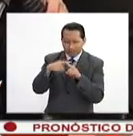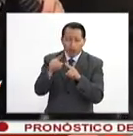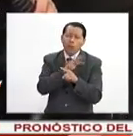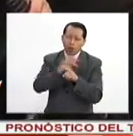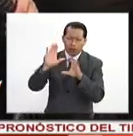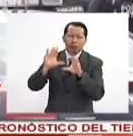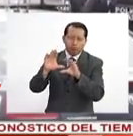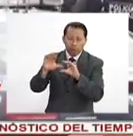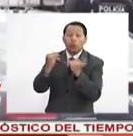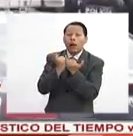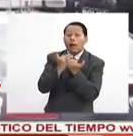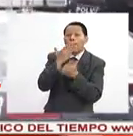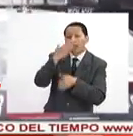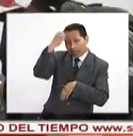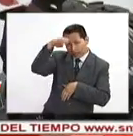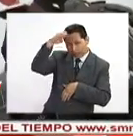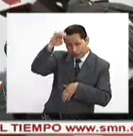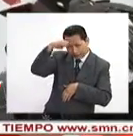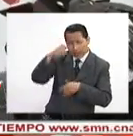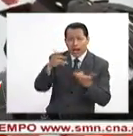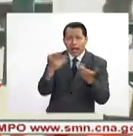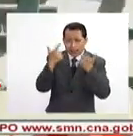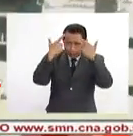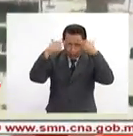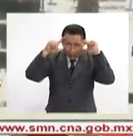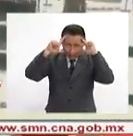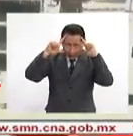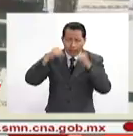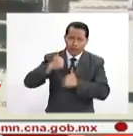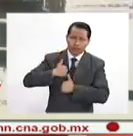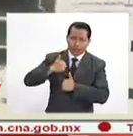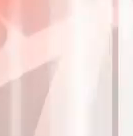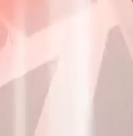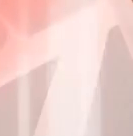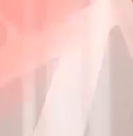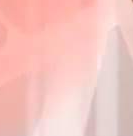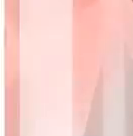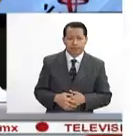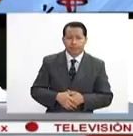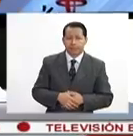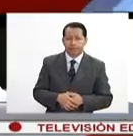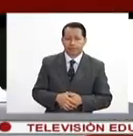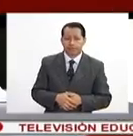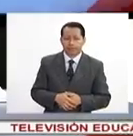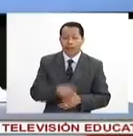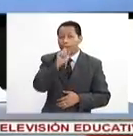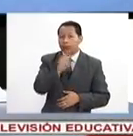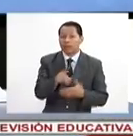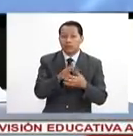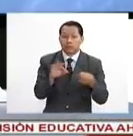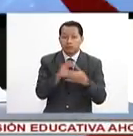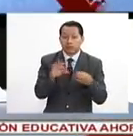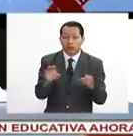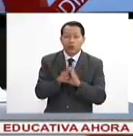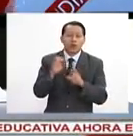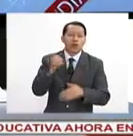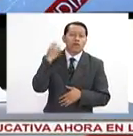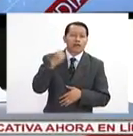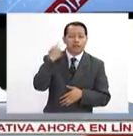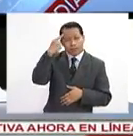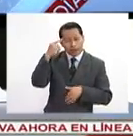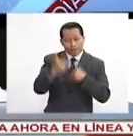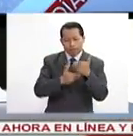la experiencia táctica y de inteligencia de la Marina Armada de México. Y precisamente en el marco de la Conferencia para